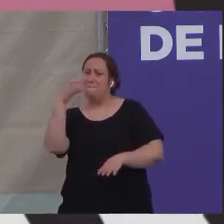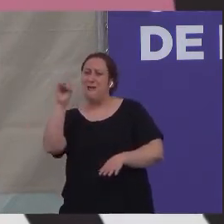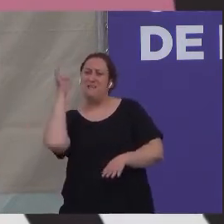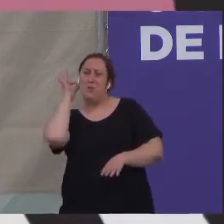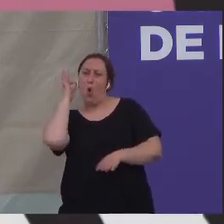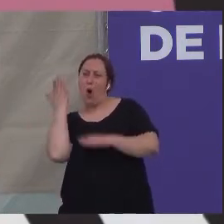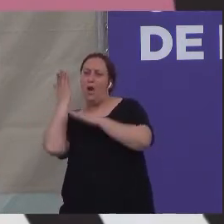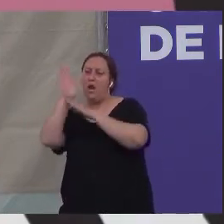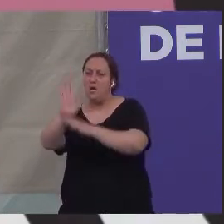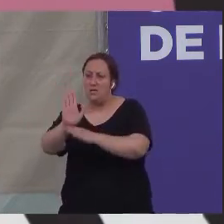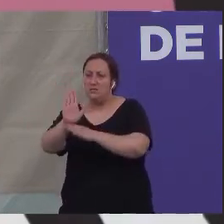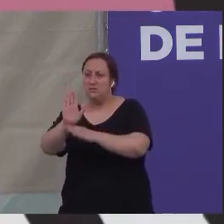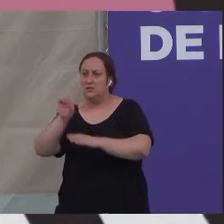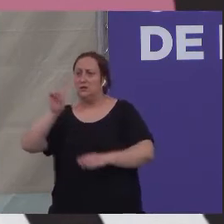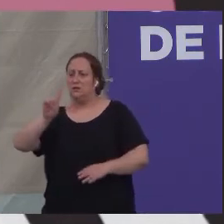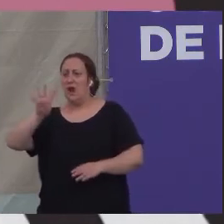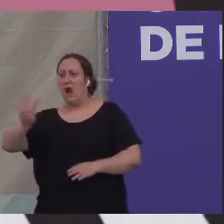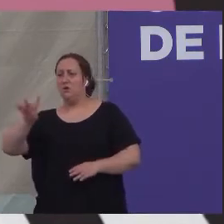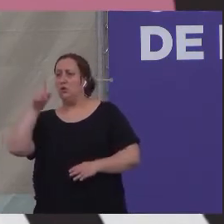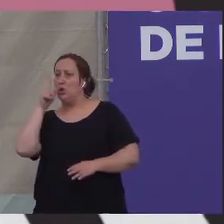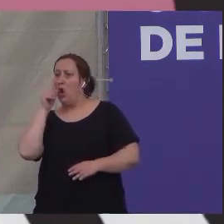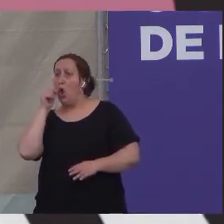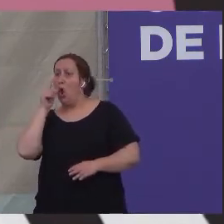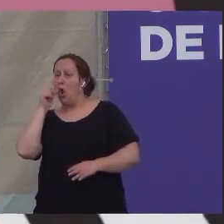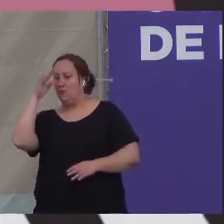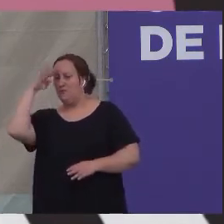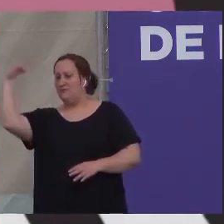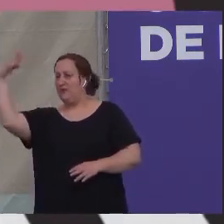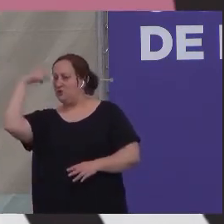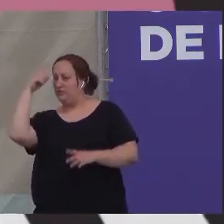mujeres y 14 hombres feministas.